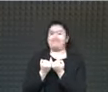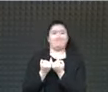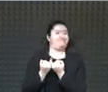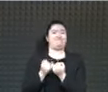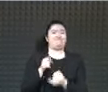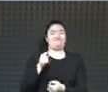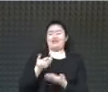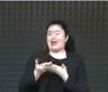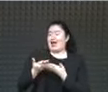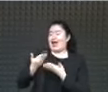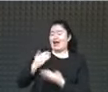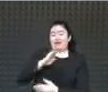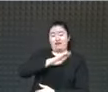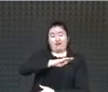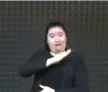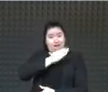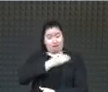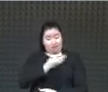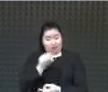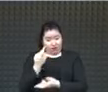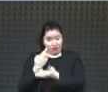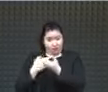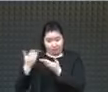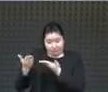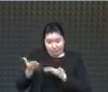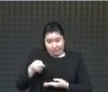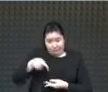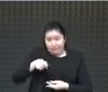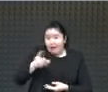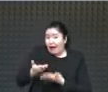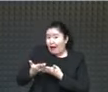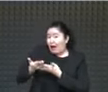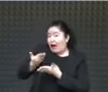civilizaciones precolombinas de una enorme riqueza cultural.